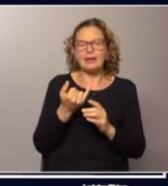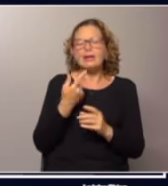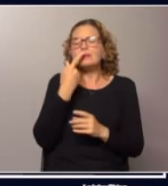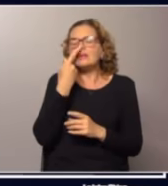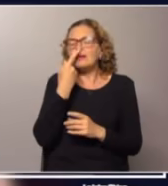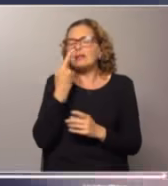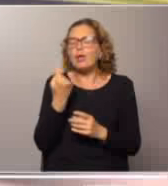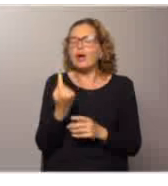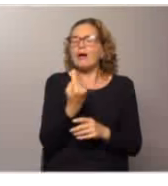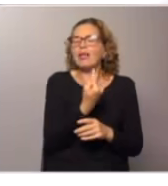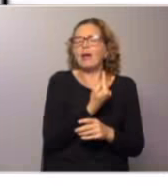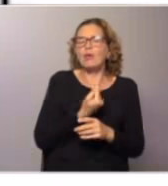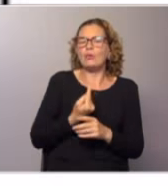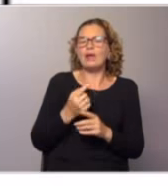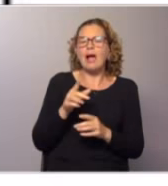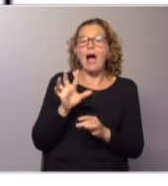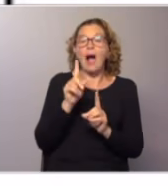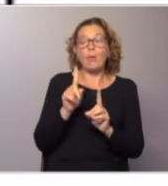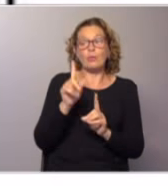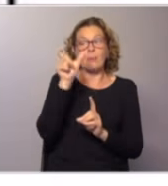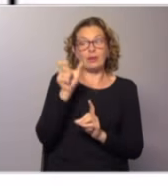de alguien